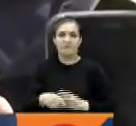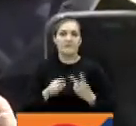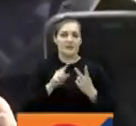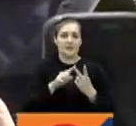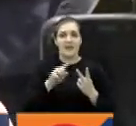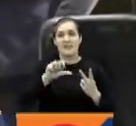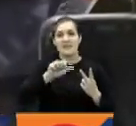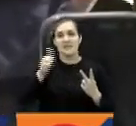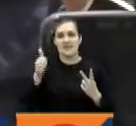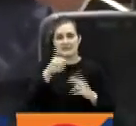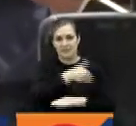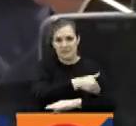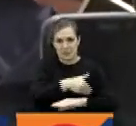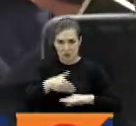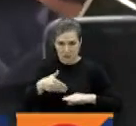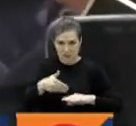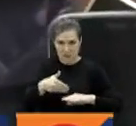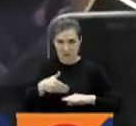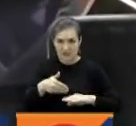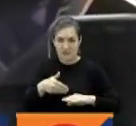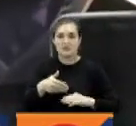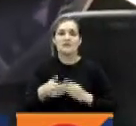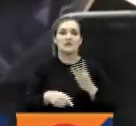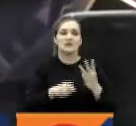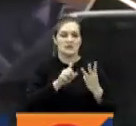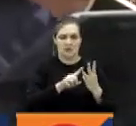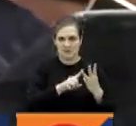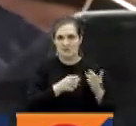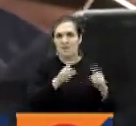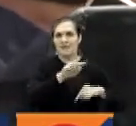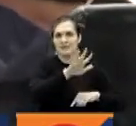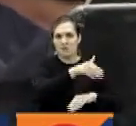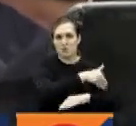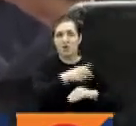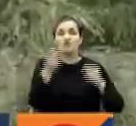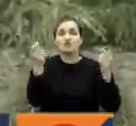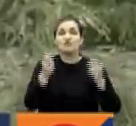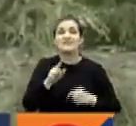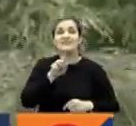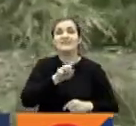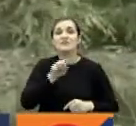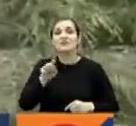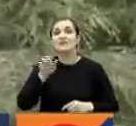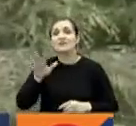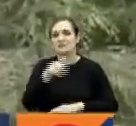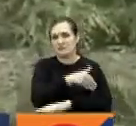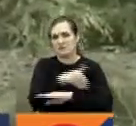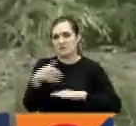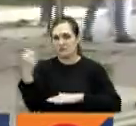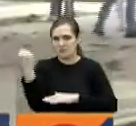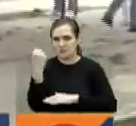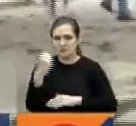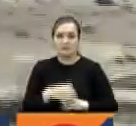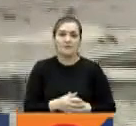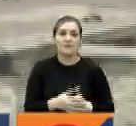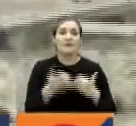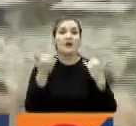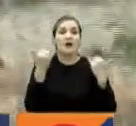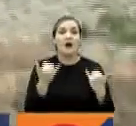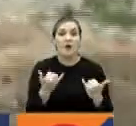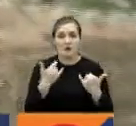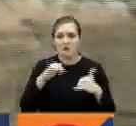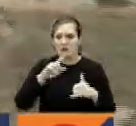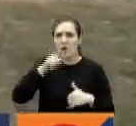5 del municipio de Padilla, para un total de 115 millones de pesos de recompensa. La gobernación del Cauca entregará